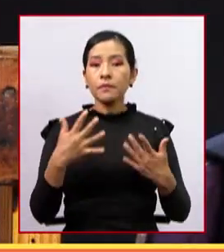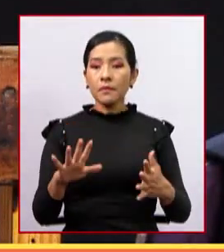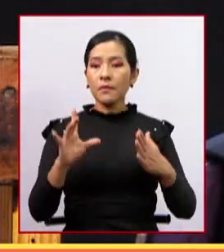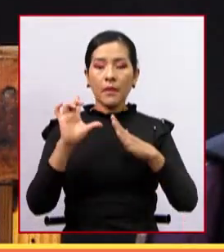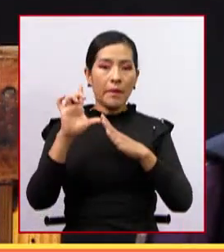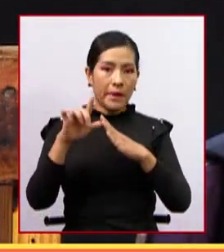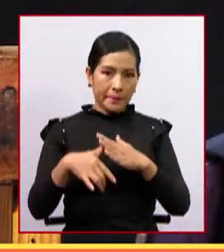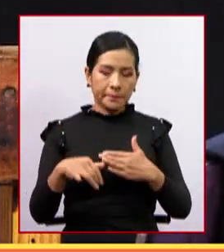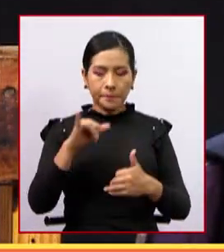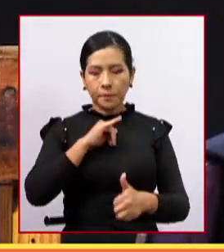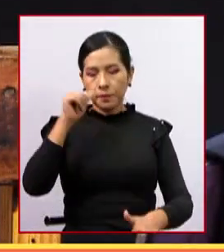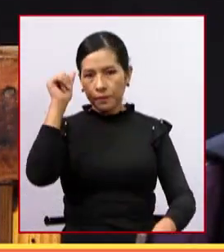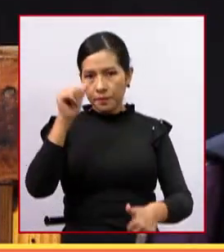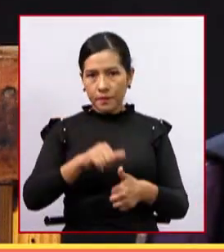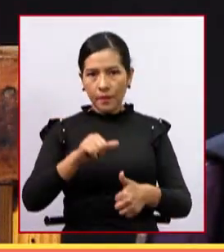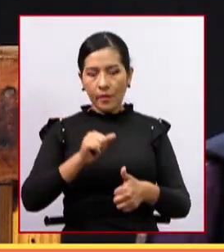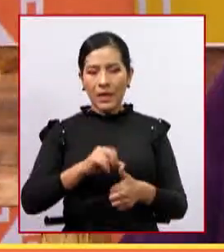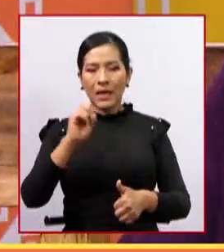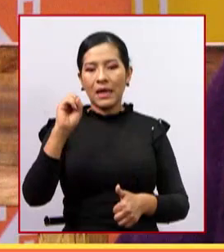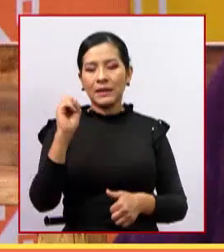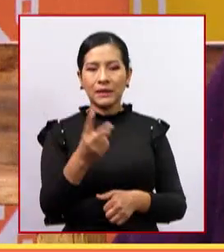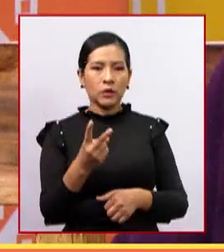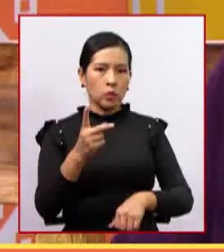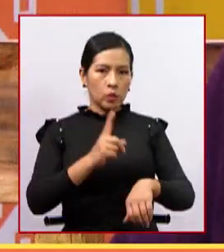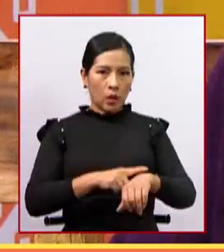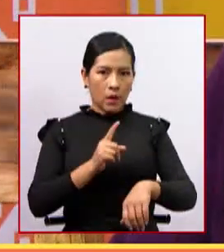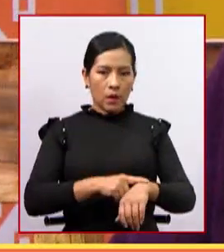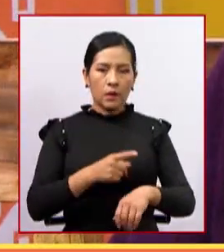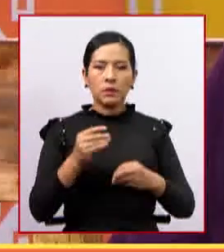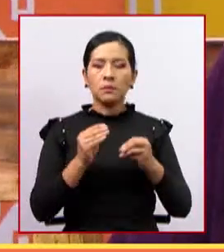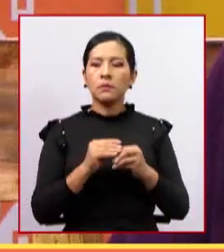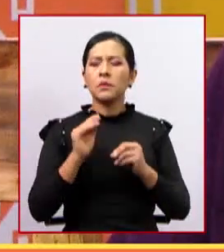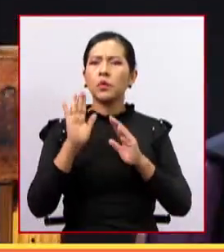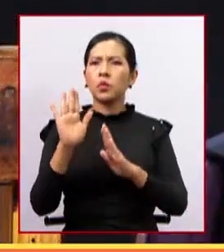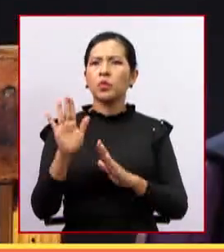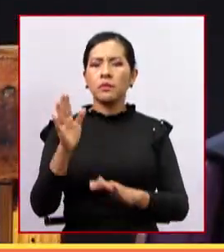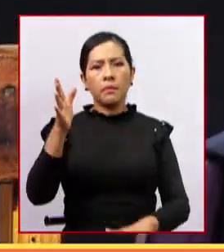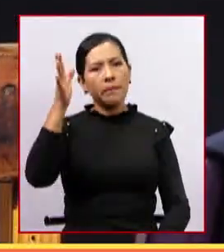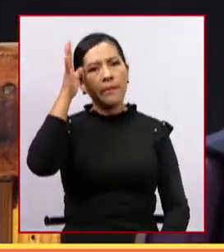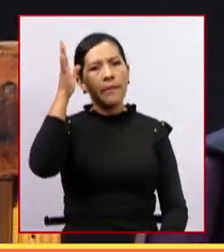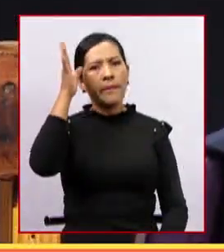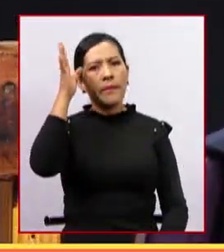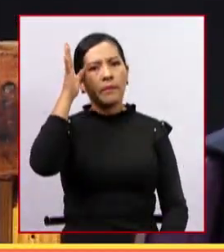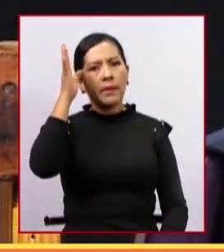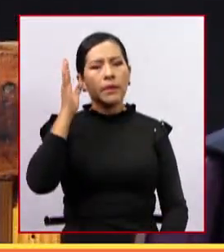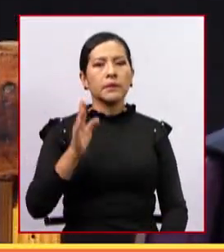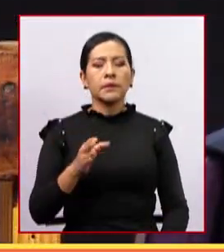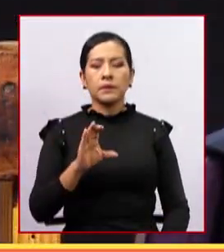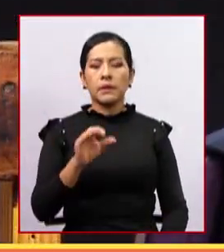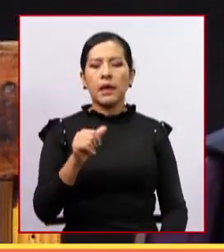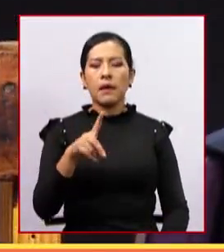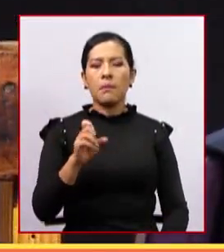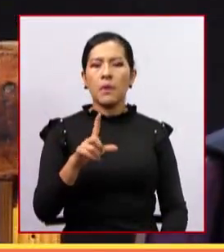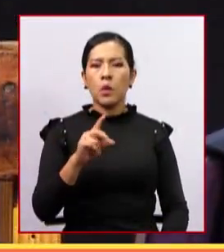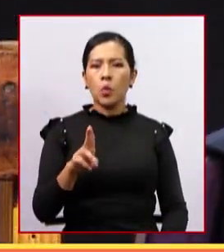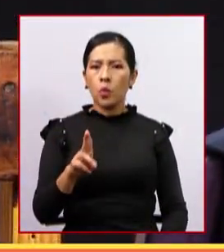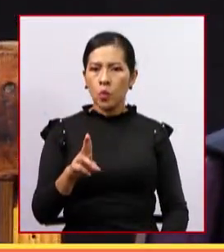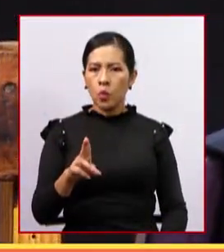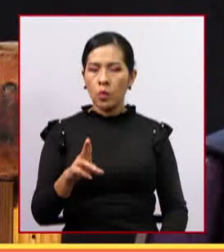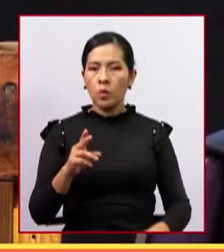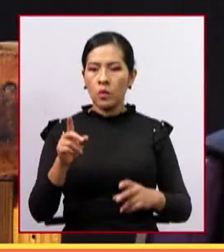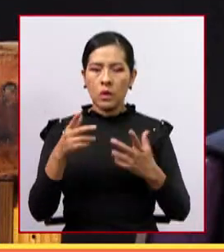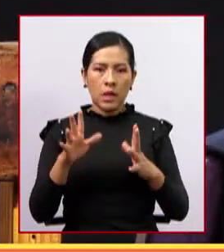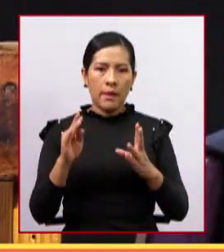acuerdo que en la segunda gestión estuvo el papá de Capelú